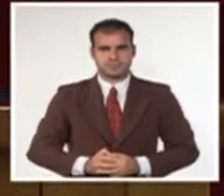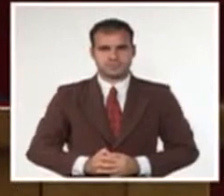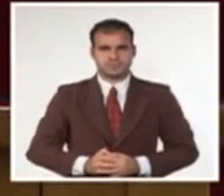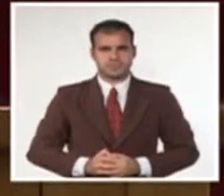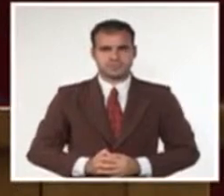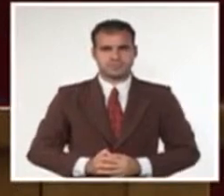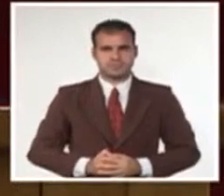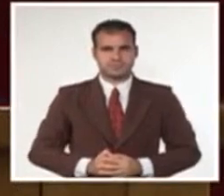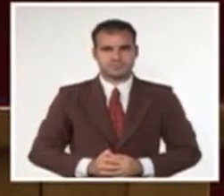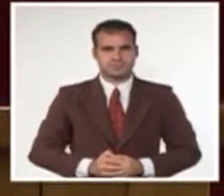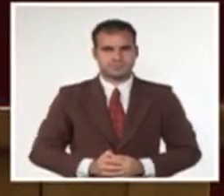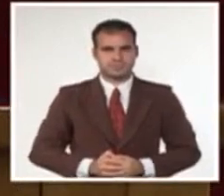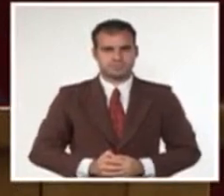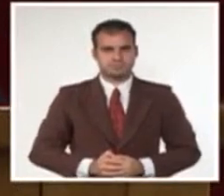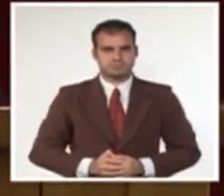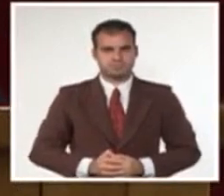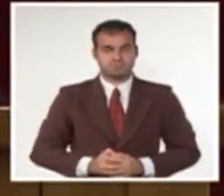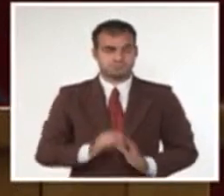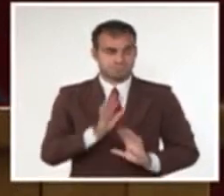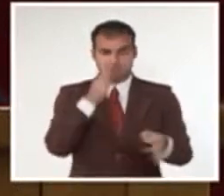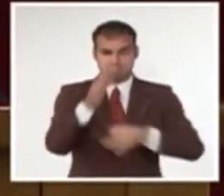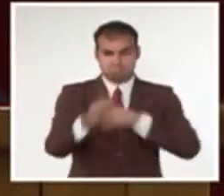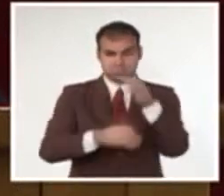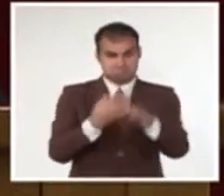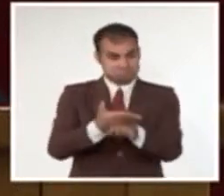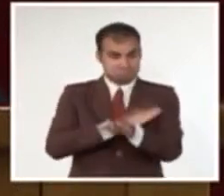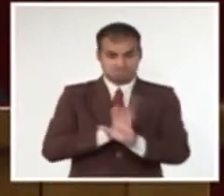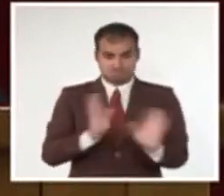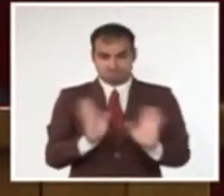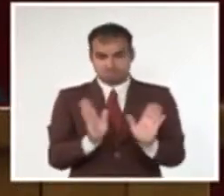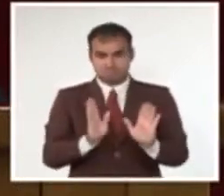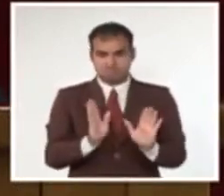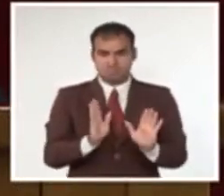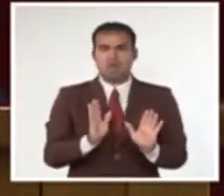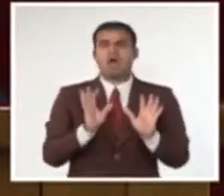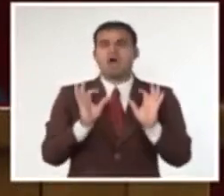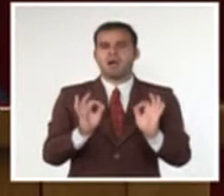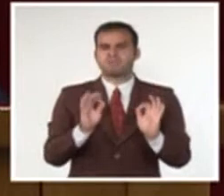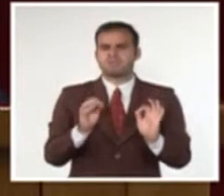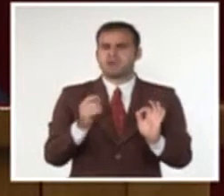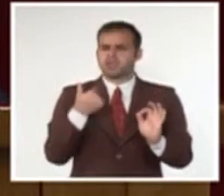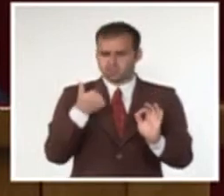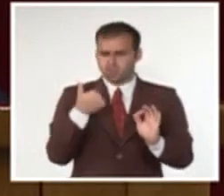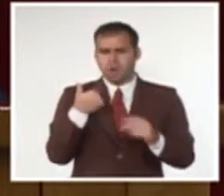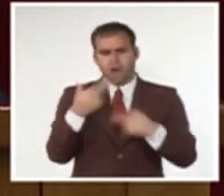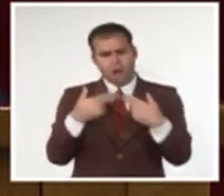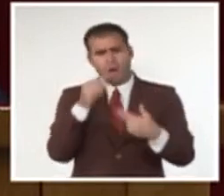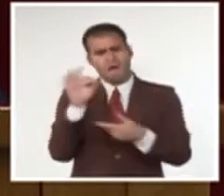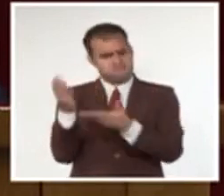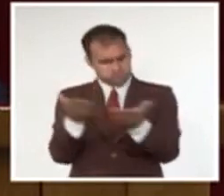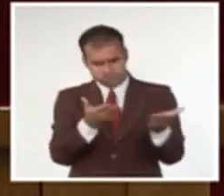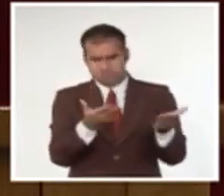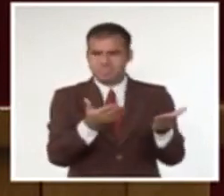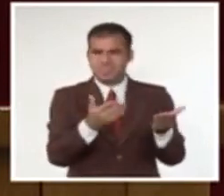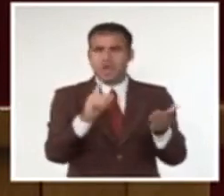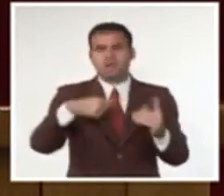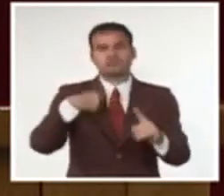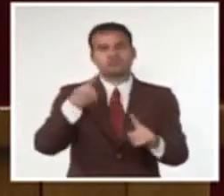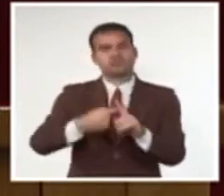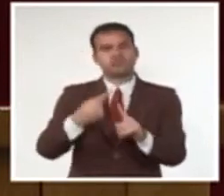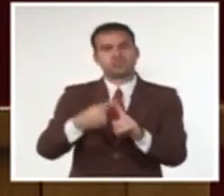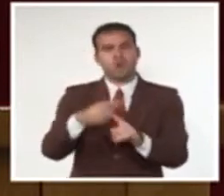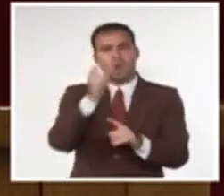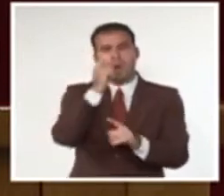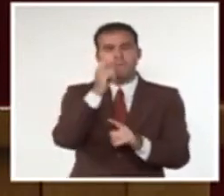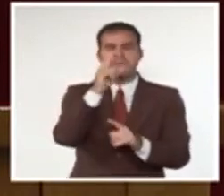Por todas estas razones, hago mía la invitación del querido amigo Miguel Barnett para sumarnos a lo que él,